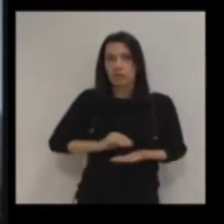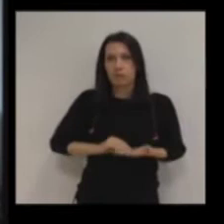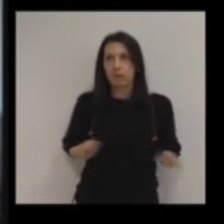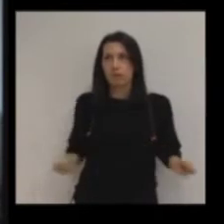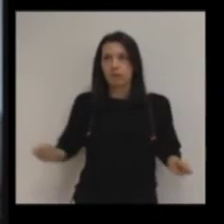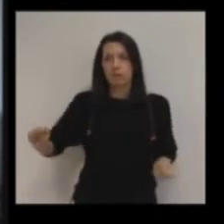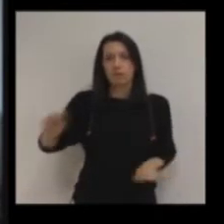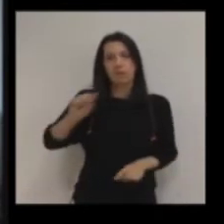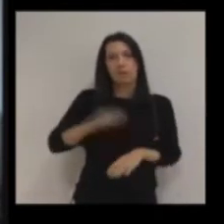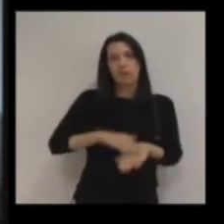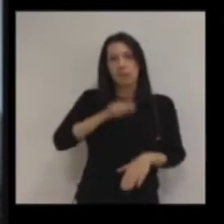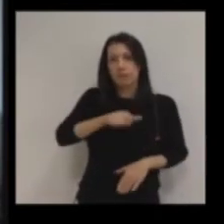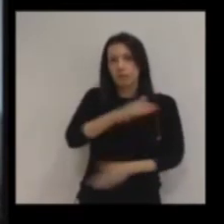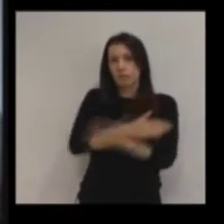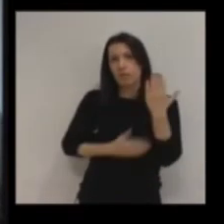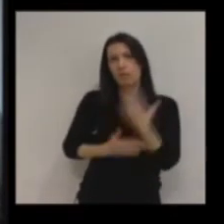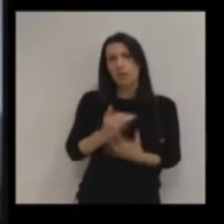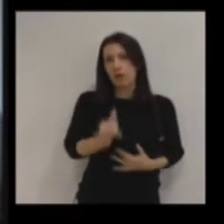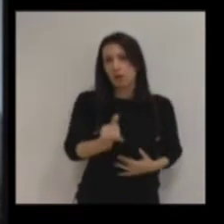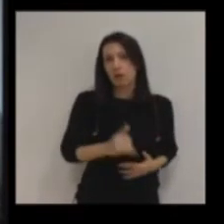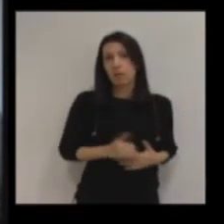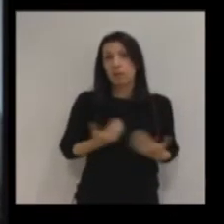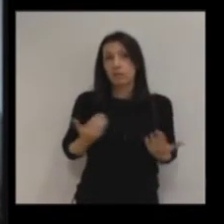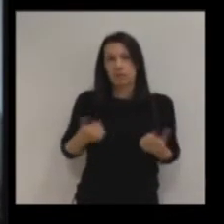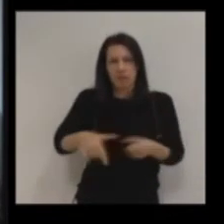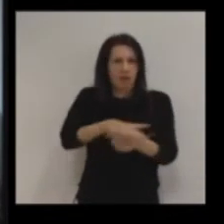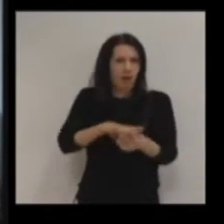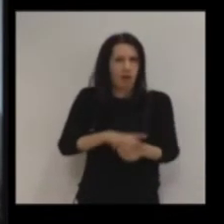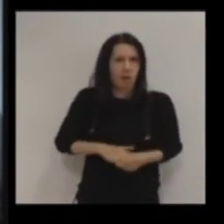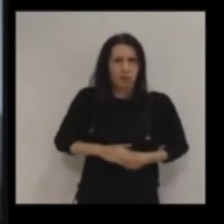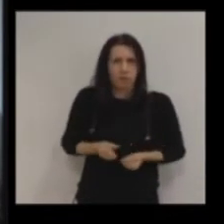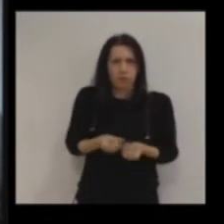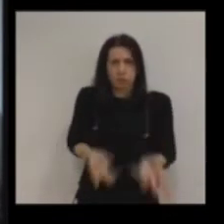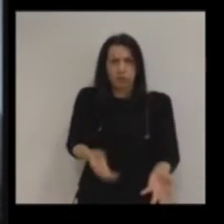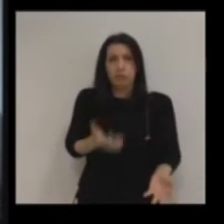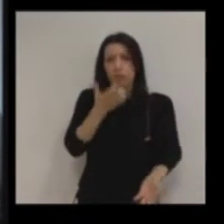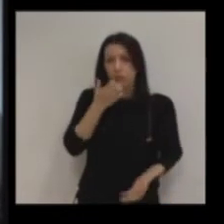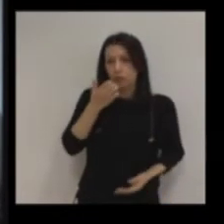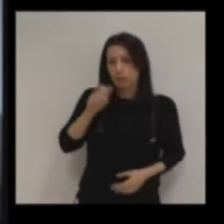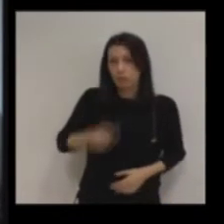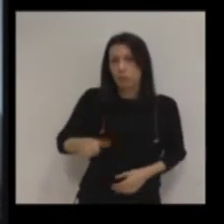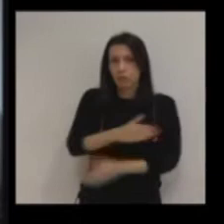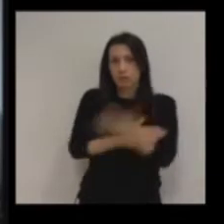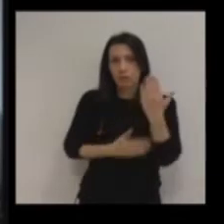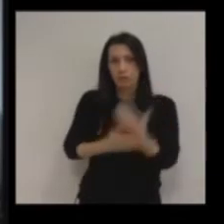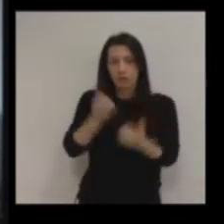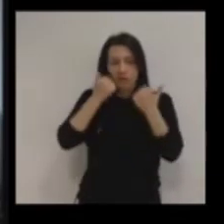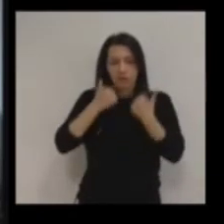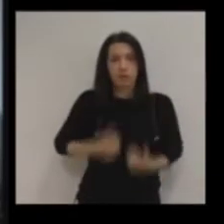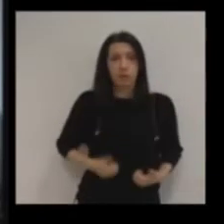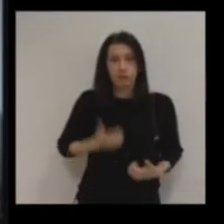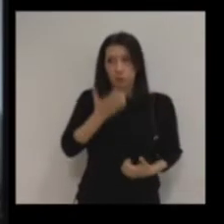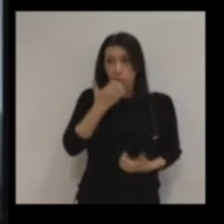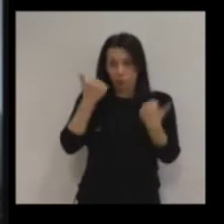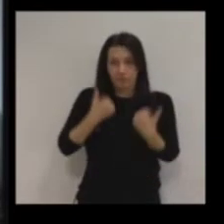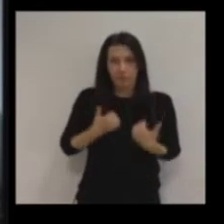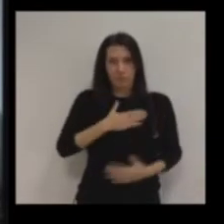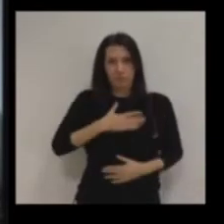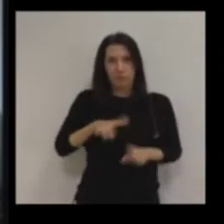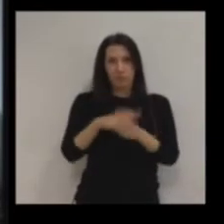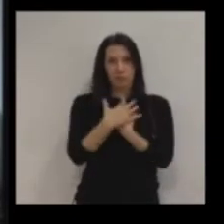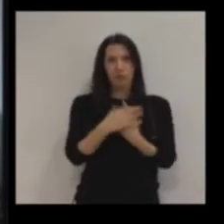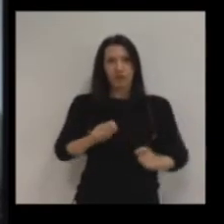para las personas con discapacidad, en muchos ámbitos. Para personas con discapacidad física, como es mi caso, porque